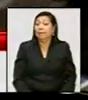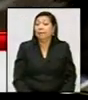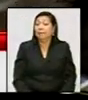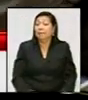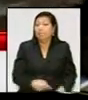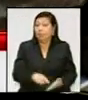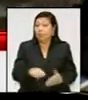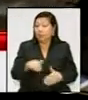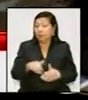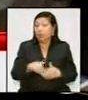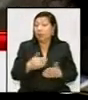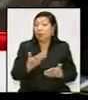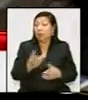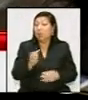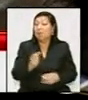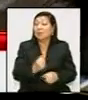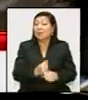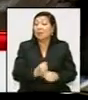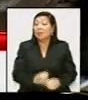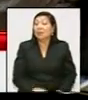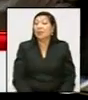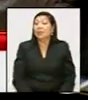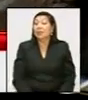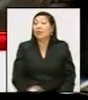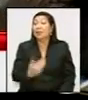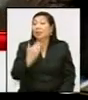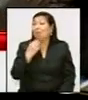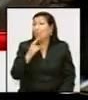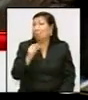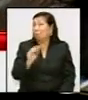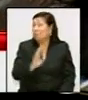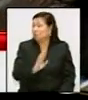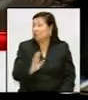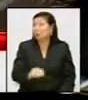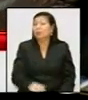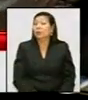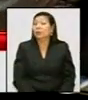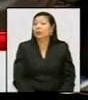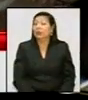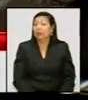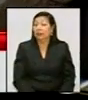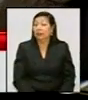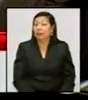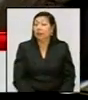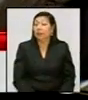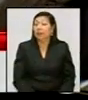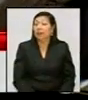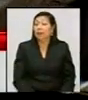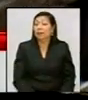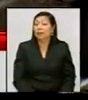emitir un voto en función a los trabajadores y quiénes no. Simplemente es eso, presidente. Muchas gracias.